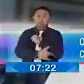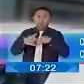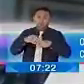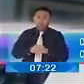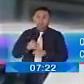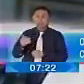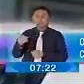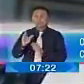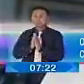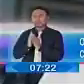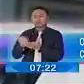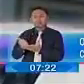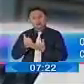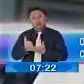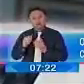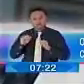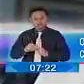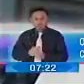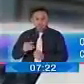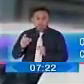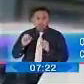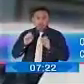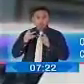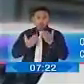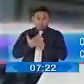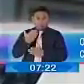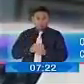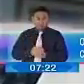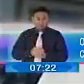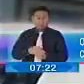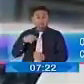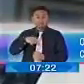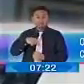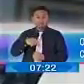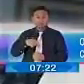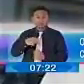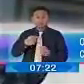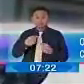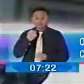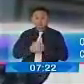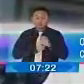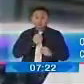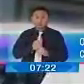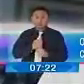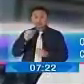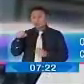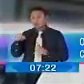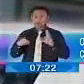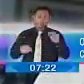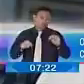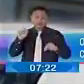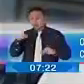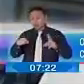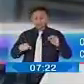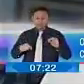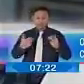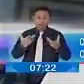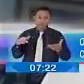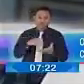tocar la puerta a que nos abran esas oportunidades, y que eso genere incertidumbre, porque es un año sí, un año no.